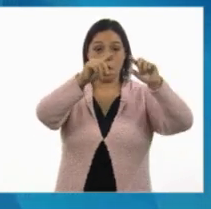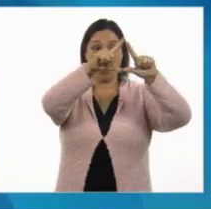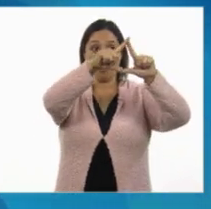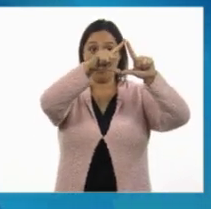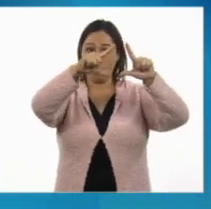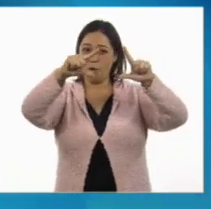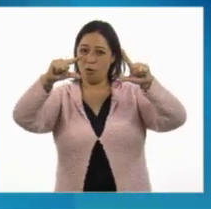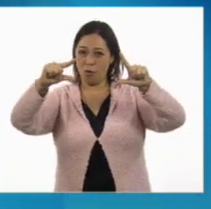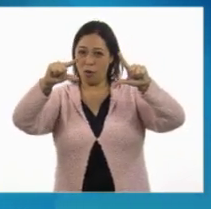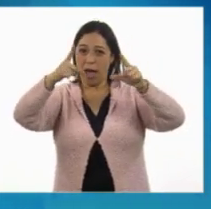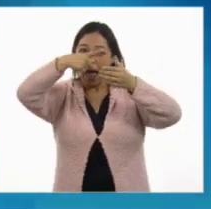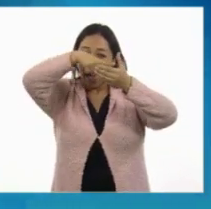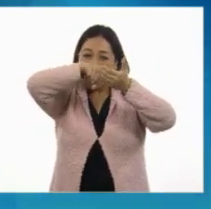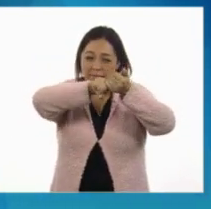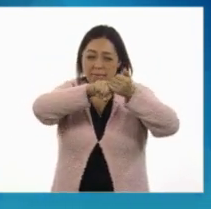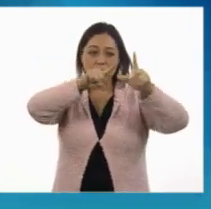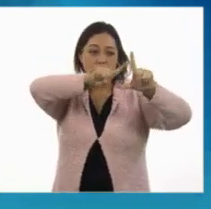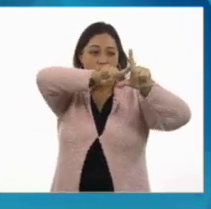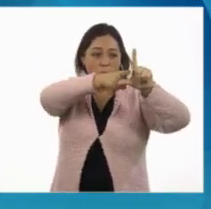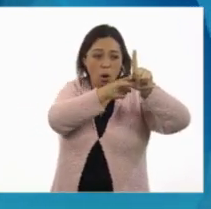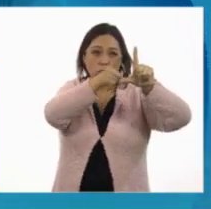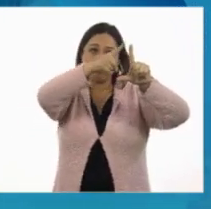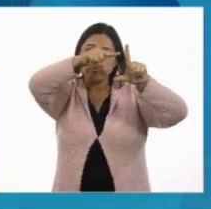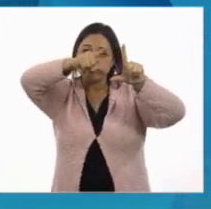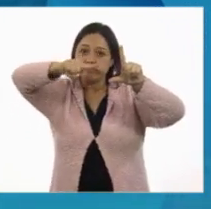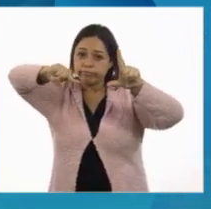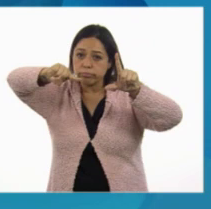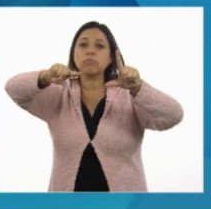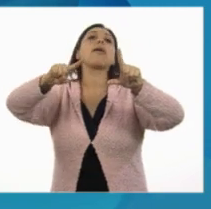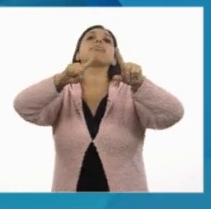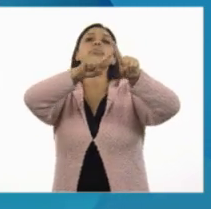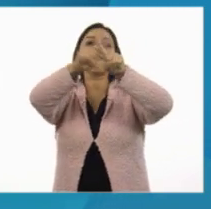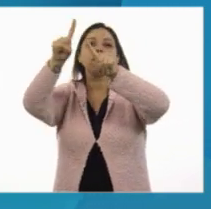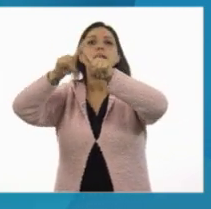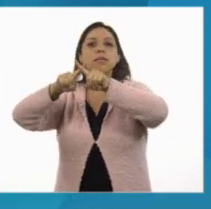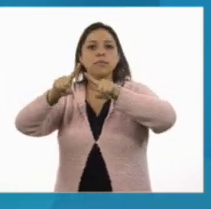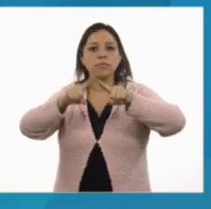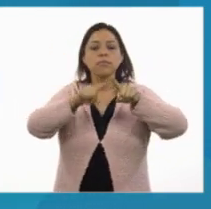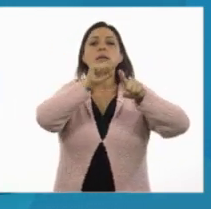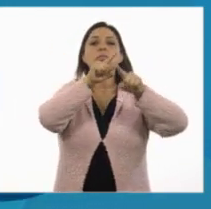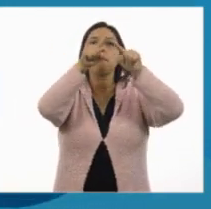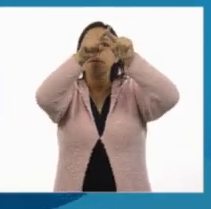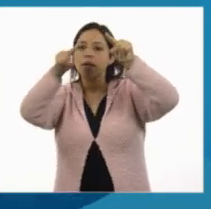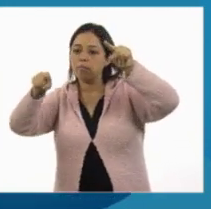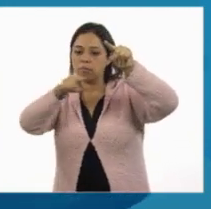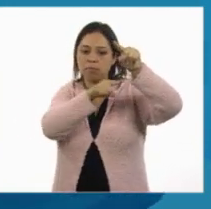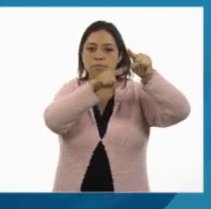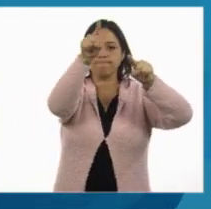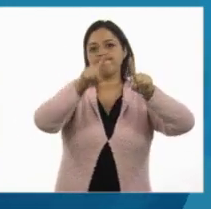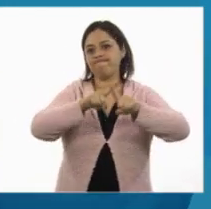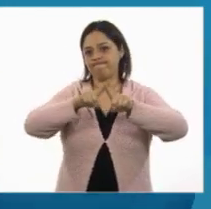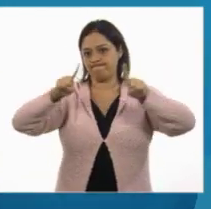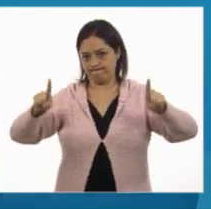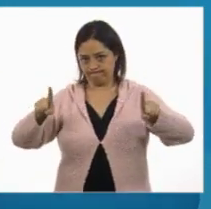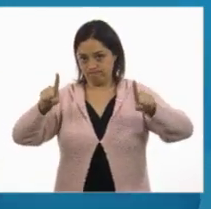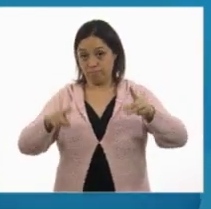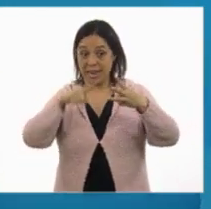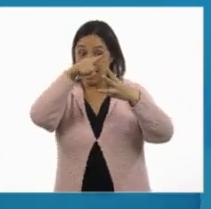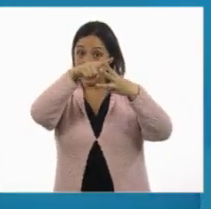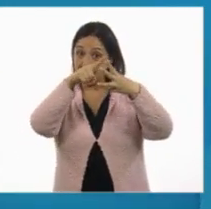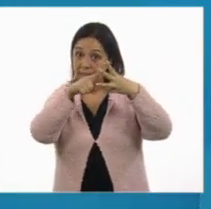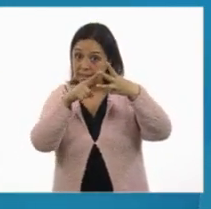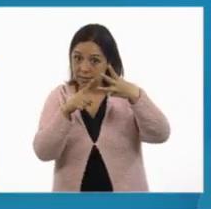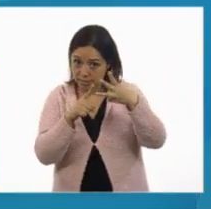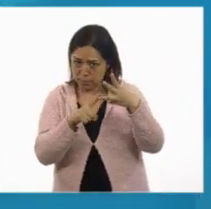medida distinta, los tres ángulos son también distintos. Estos tres triángulos también los